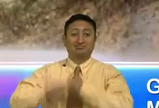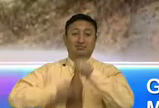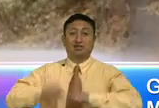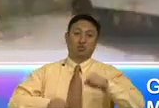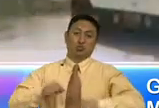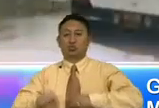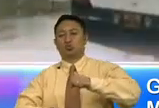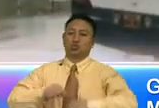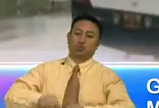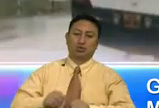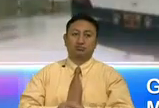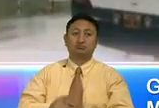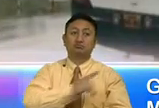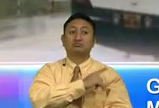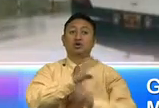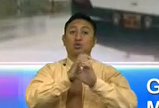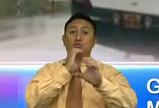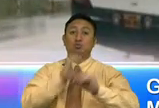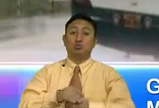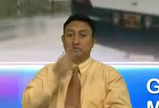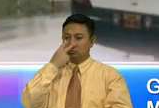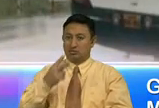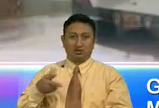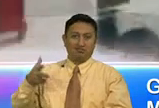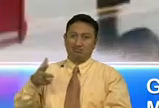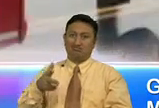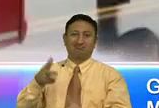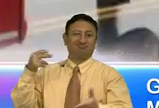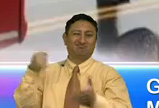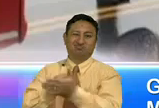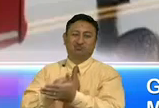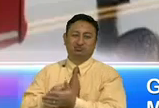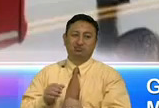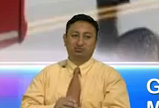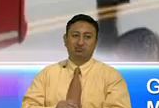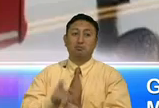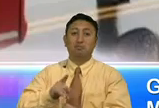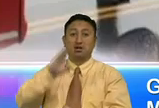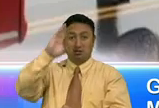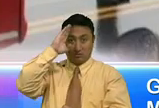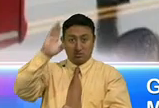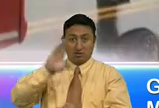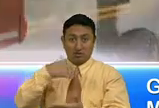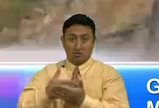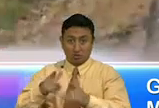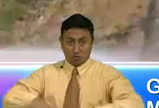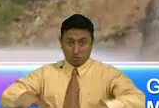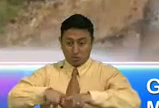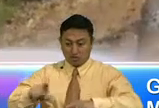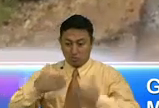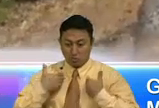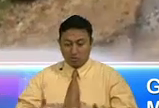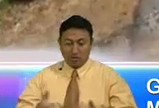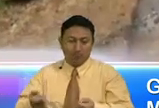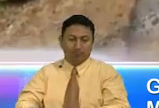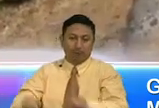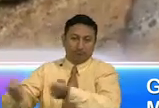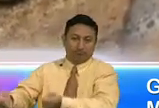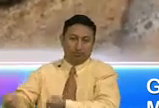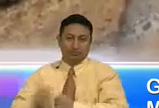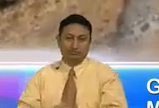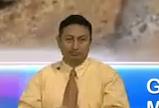ser atropellado por ese bus interprovincial. Personal de la OIAC llegó al lugar para hacer el levantamiento del cuerpo sin vida, en una zona donde